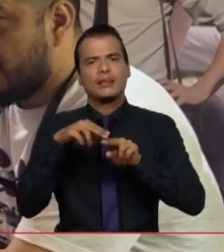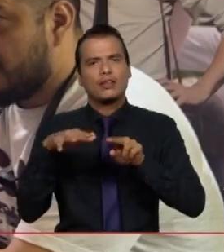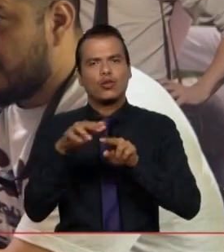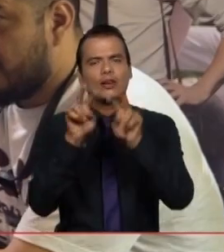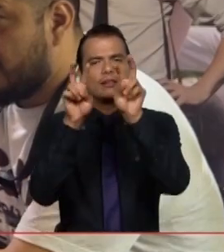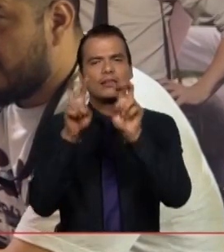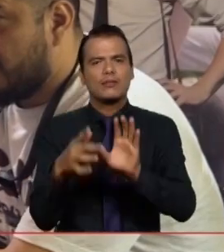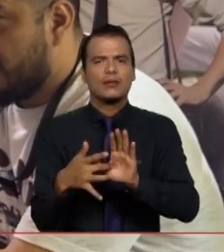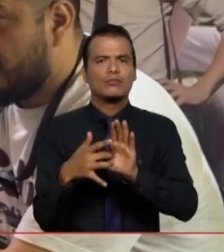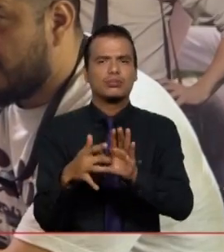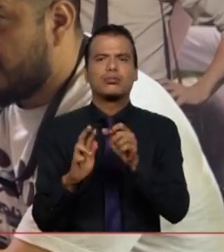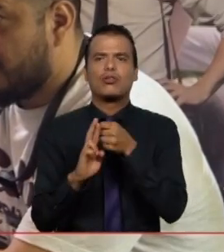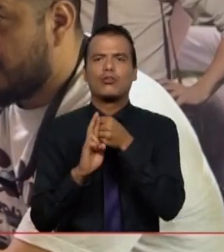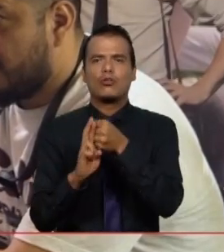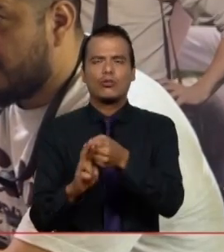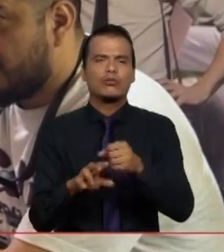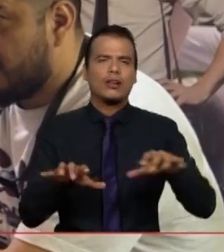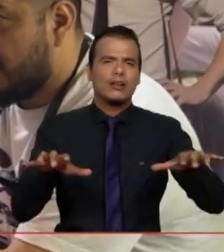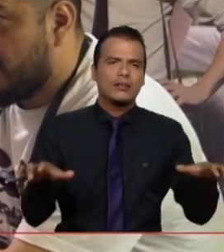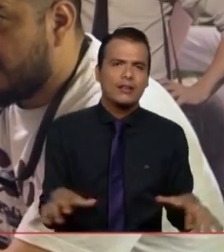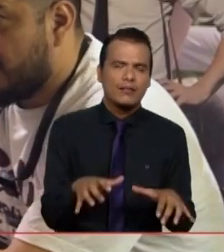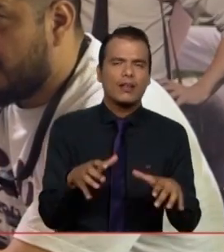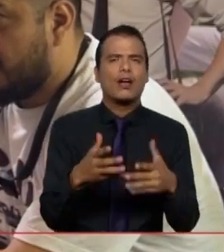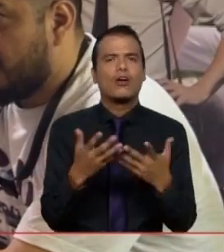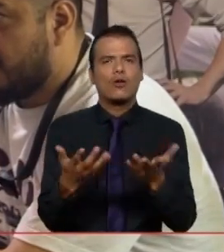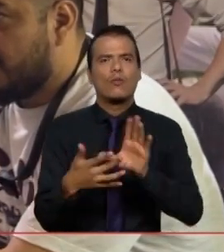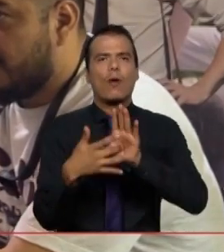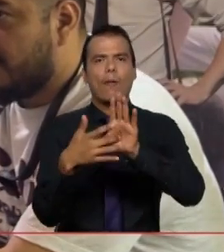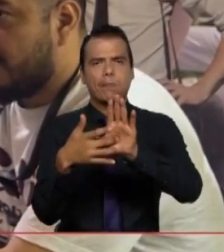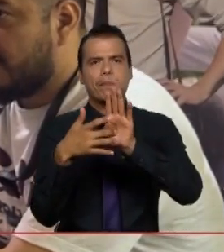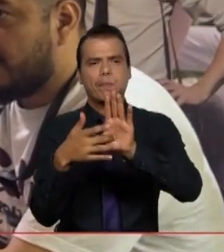aves, rutas turísticas y el cuidado del medio ambiente desde la soberanía